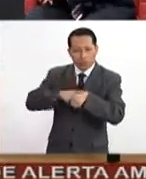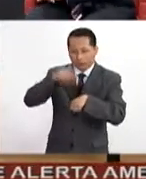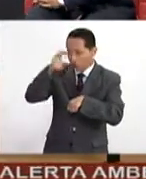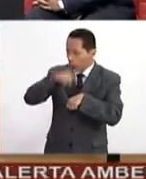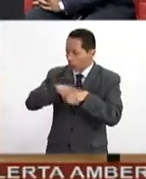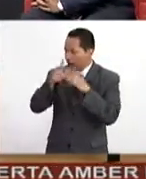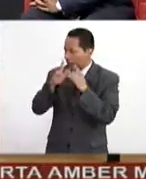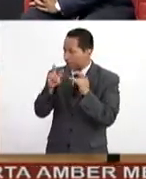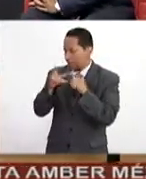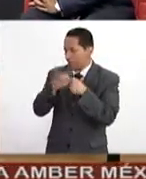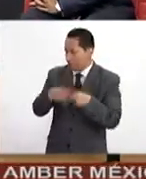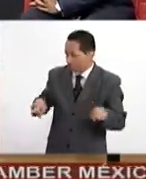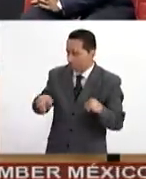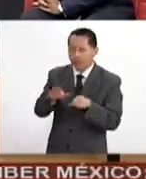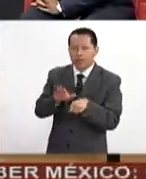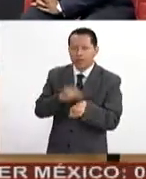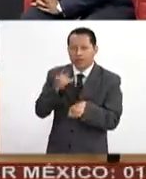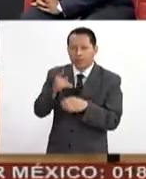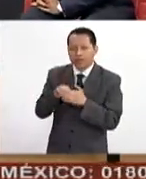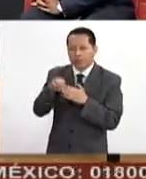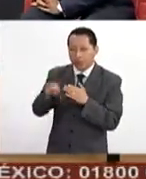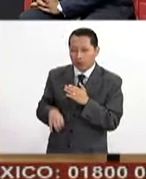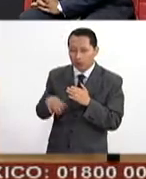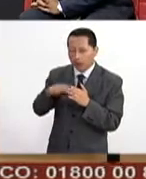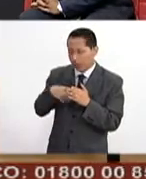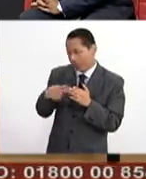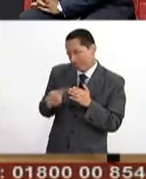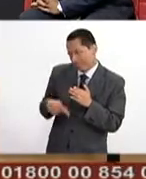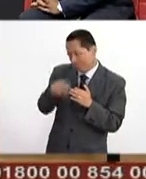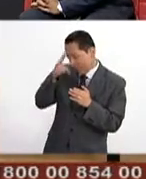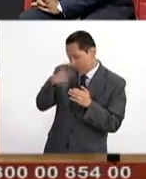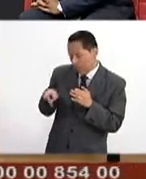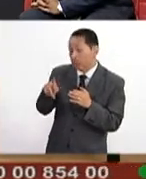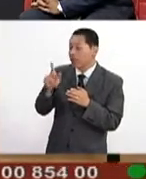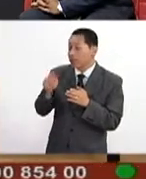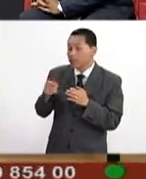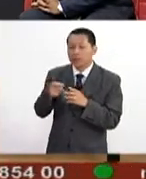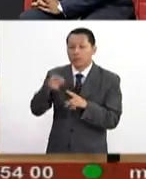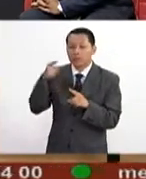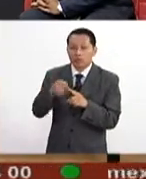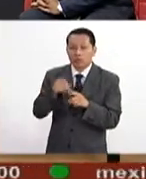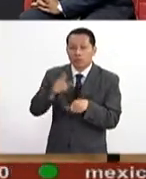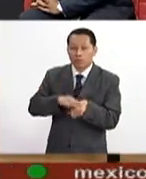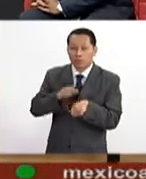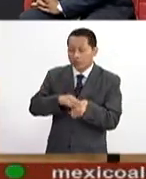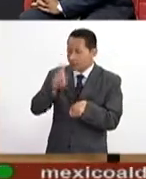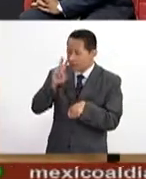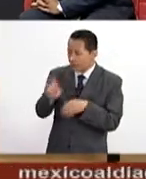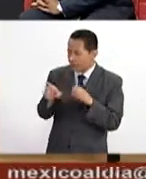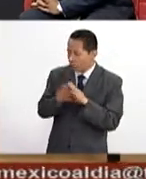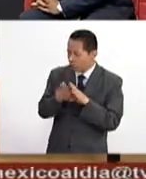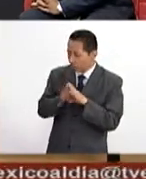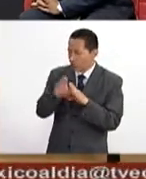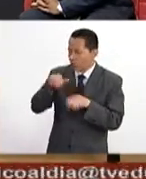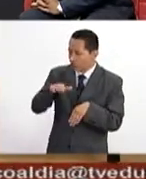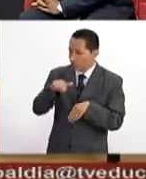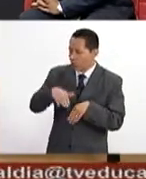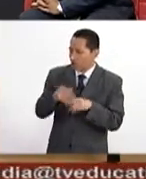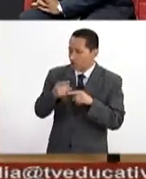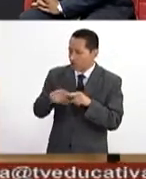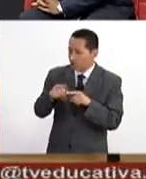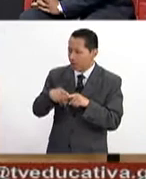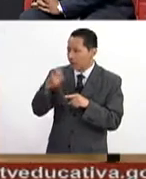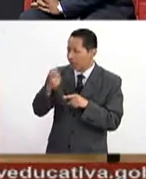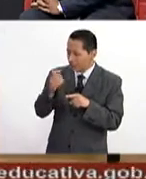Francia pues son muy distintas, por ejemplo, al caso de nuestro país, el punto que más llama la atención es esta volatilidad.